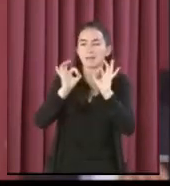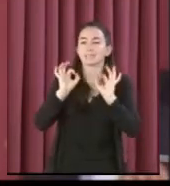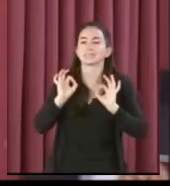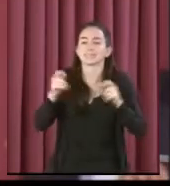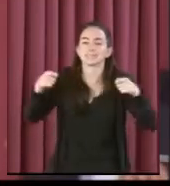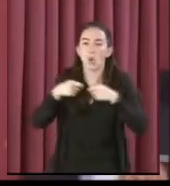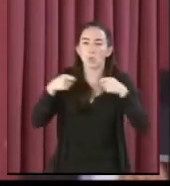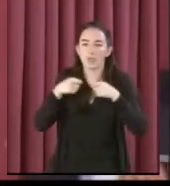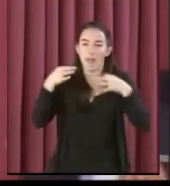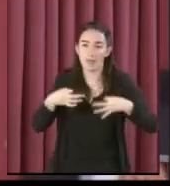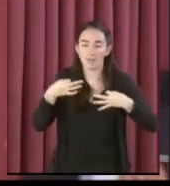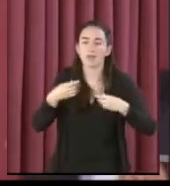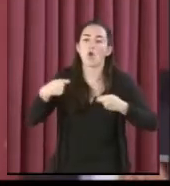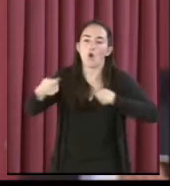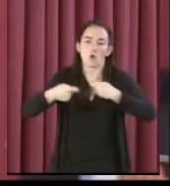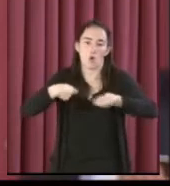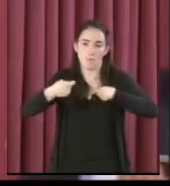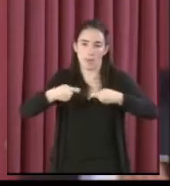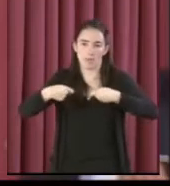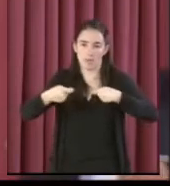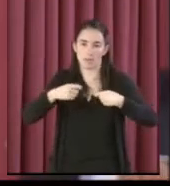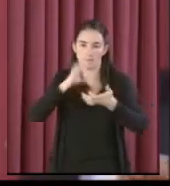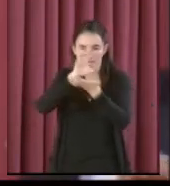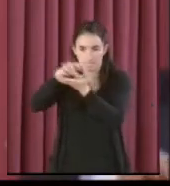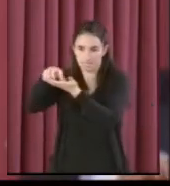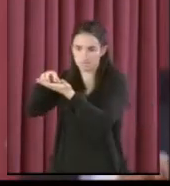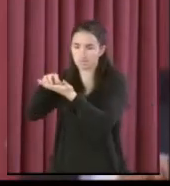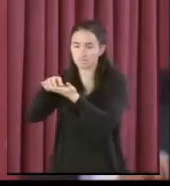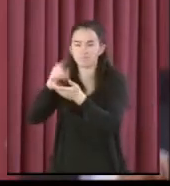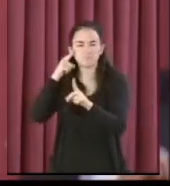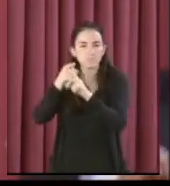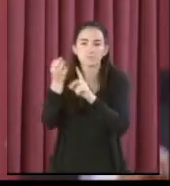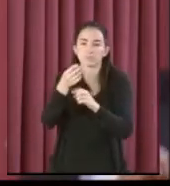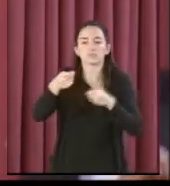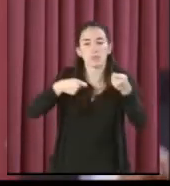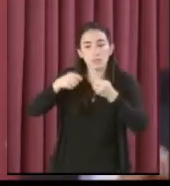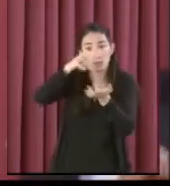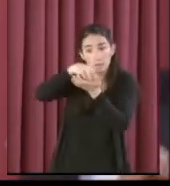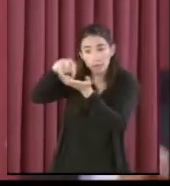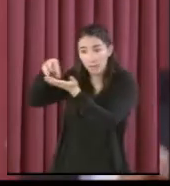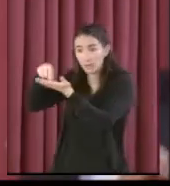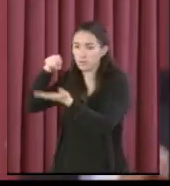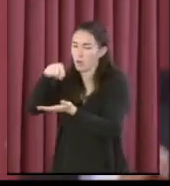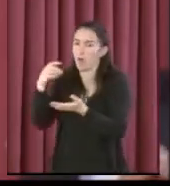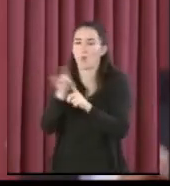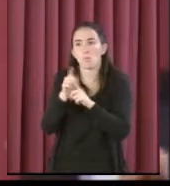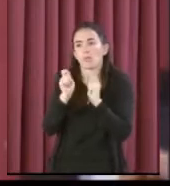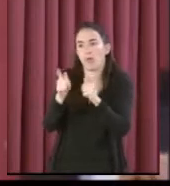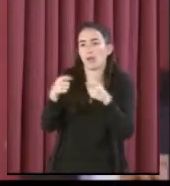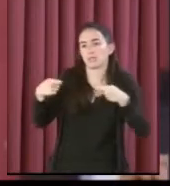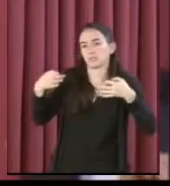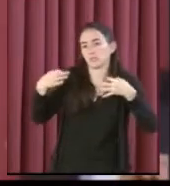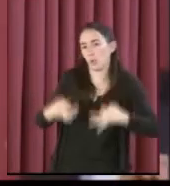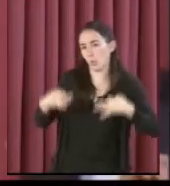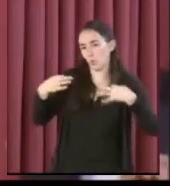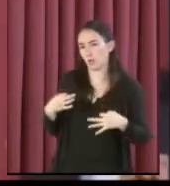comercial, basado en atención específica y continuada a los establecimientos comerciales de la ciudad, a través